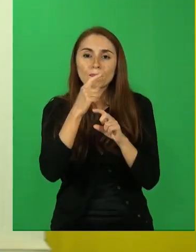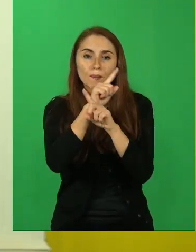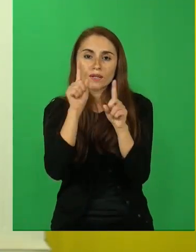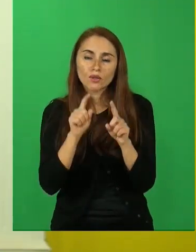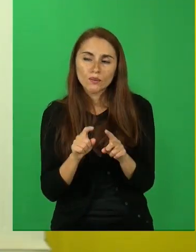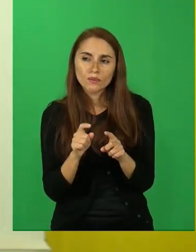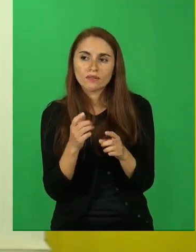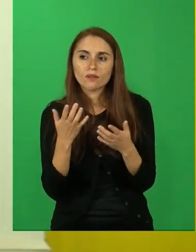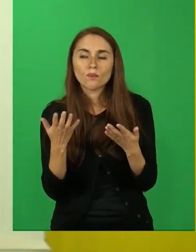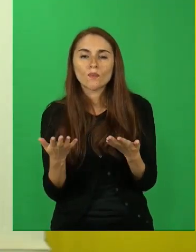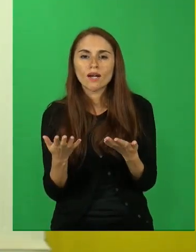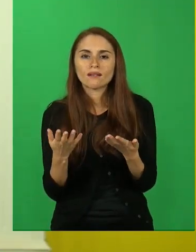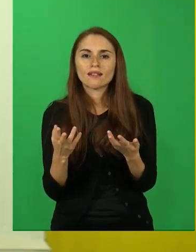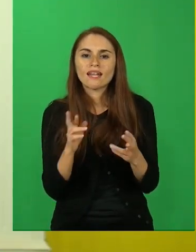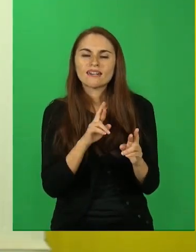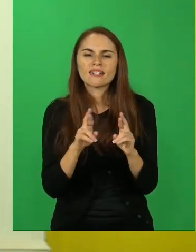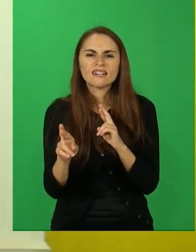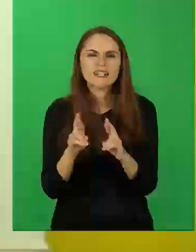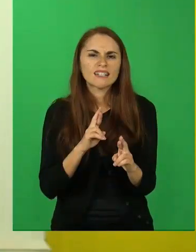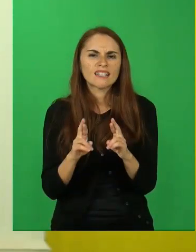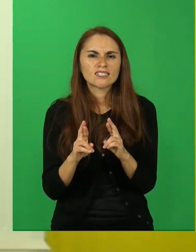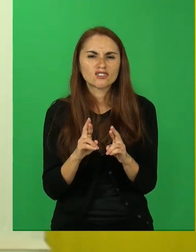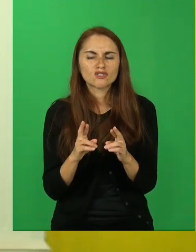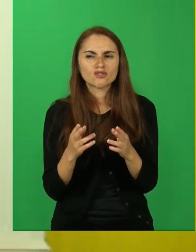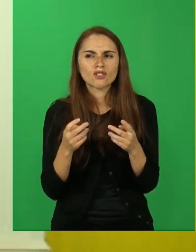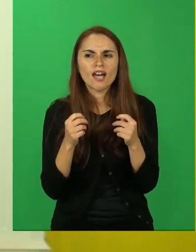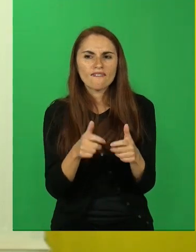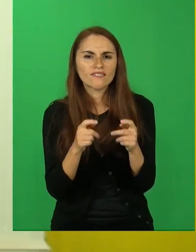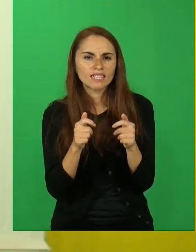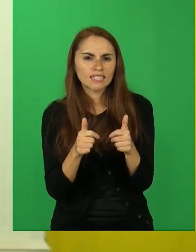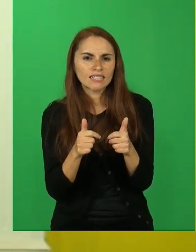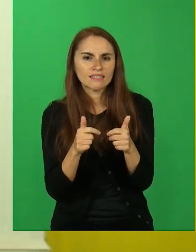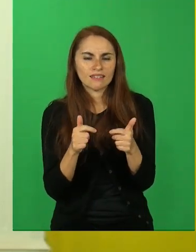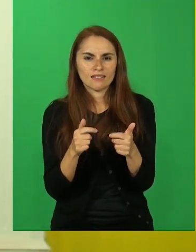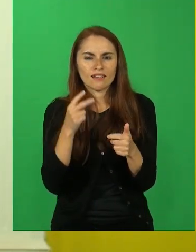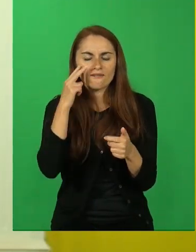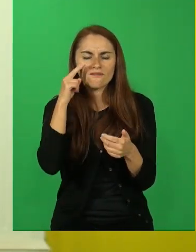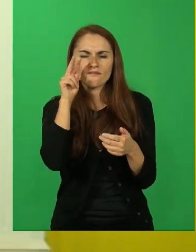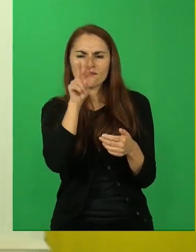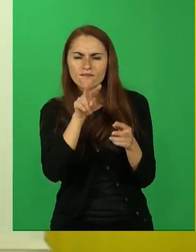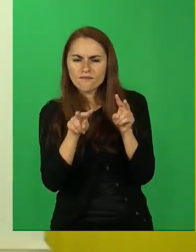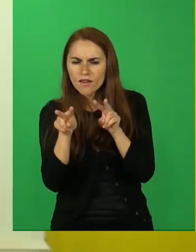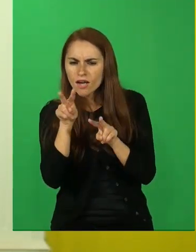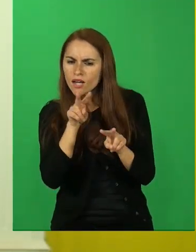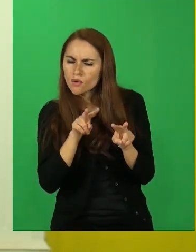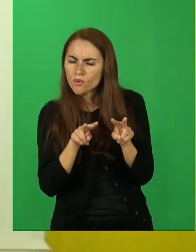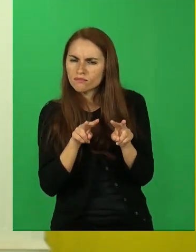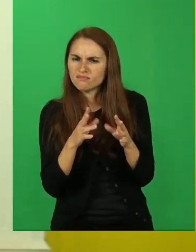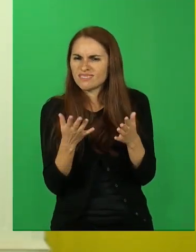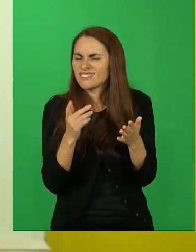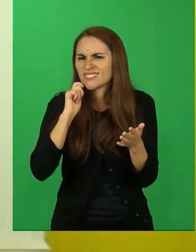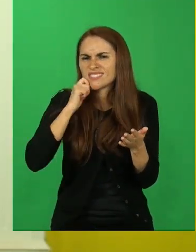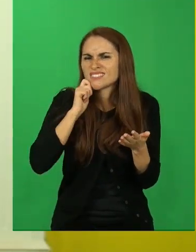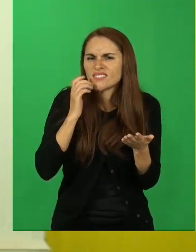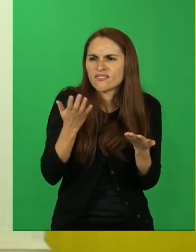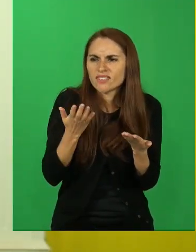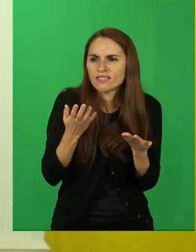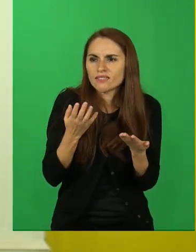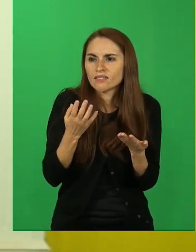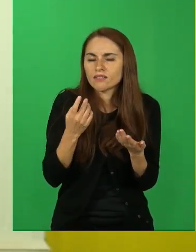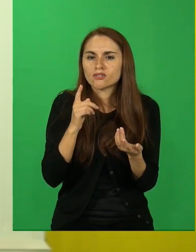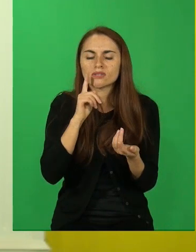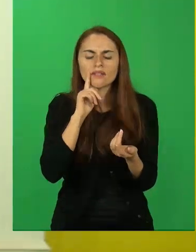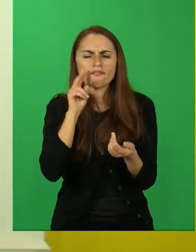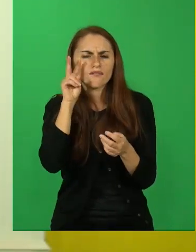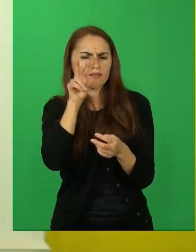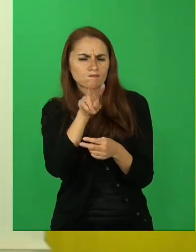tiene relación con una habilidad superior que se llama evaluar. ¿Qué es lo que es eso, profesora? Tienes que ver quién tiene la